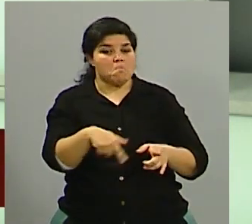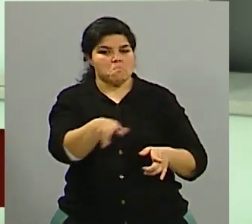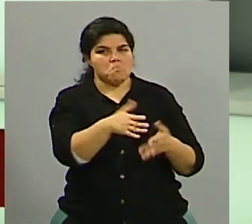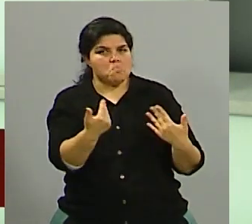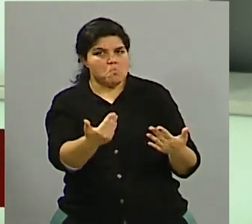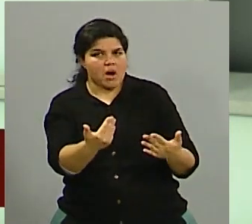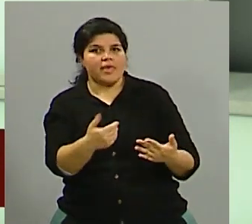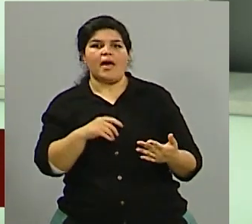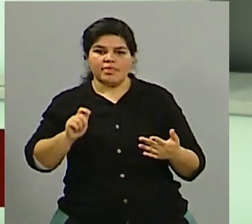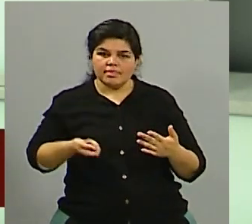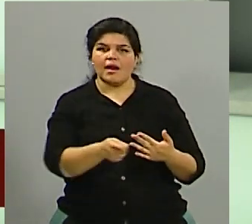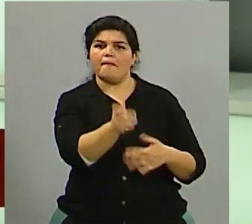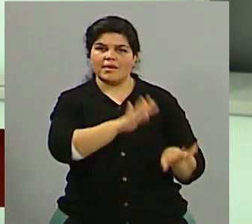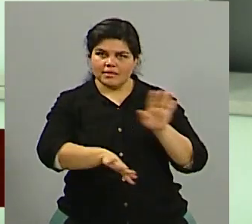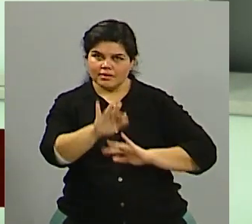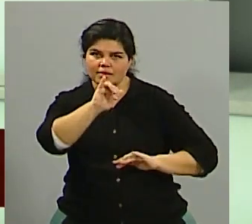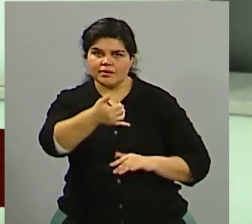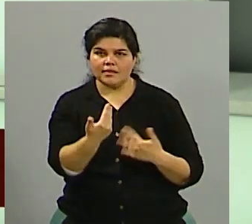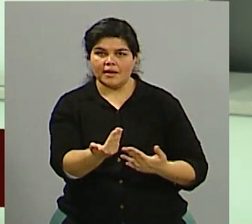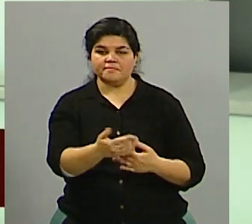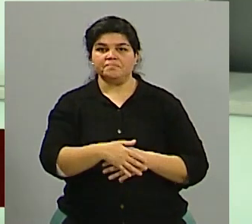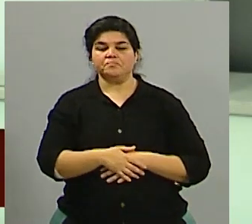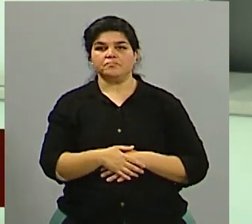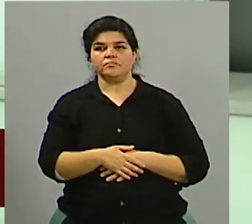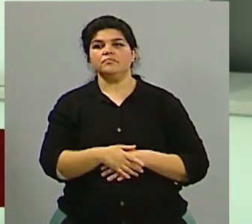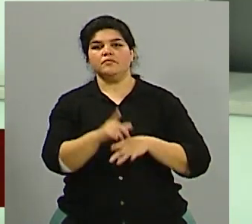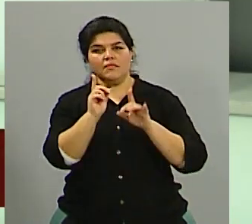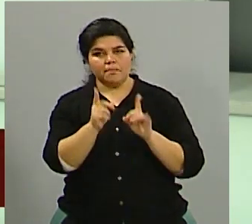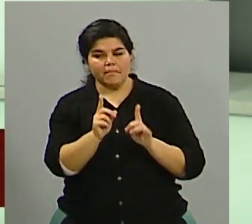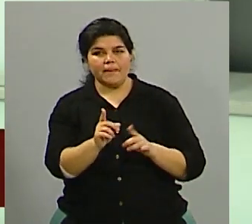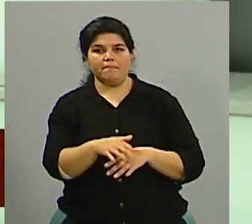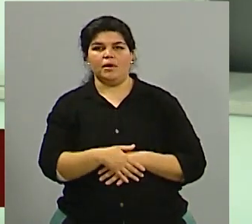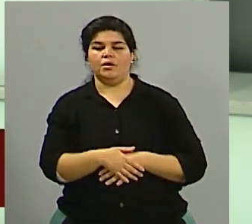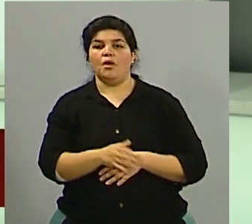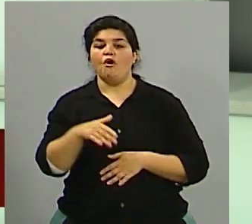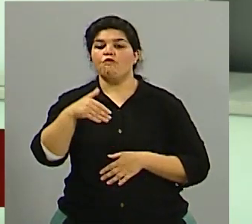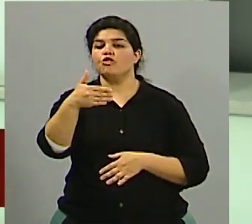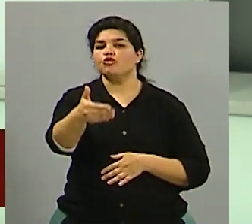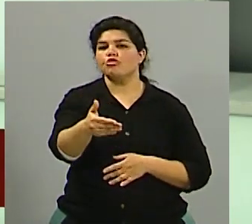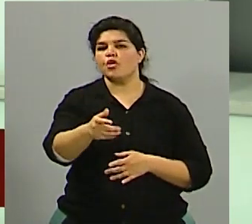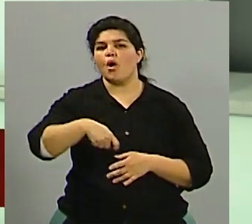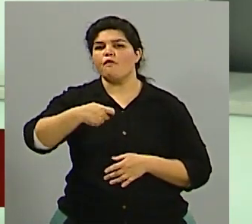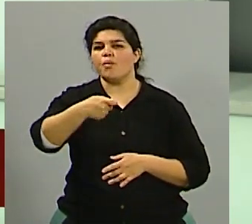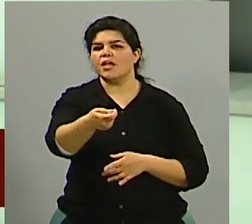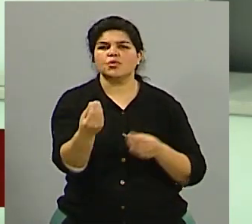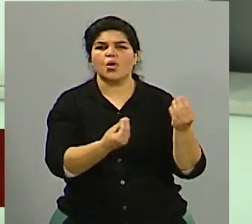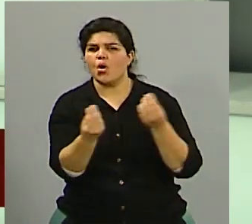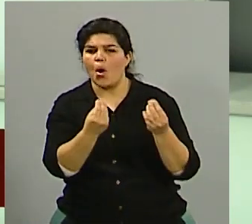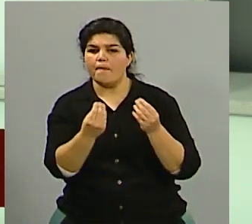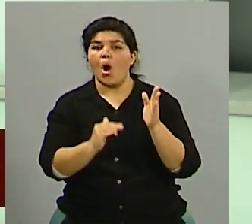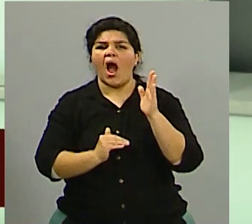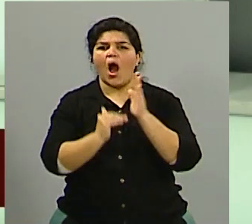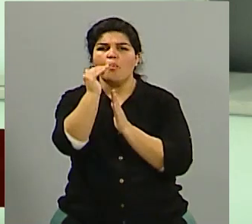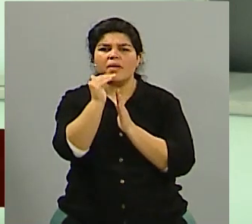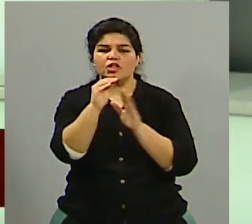vez inicien el trámite. Vamos a hacer un repaso también de cómo van a quedar las jubilaciones próximas, ¿no? A partir de los últimos aumentos y también de